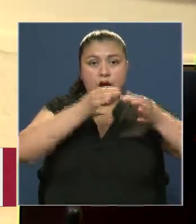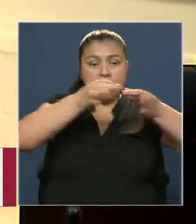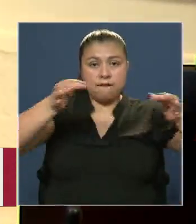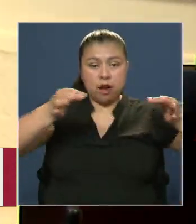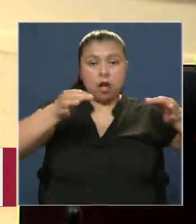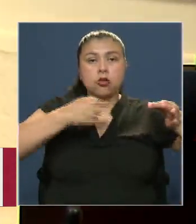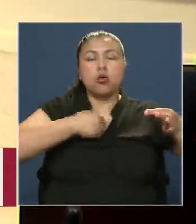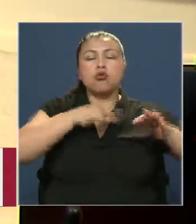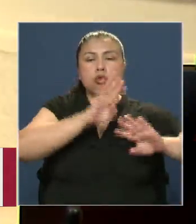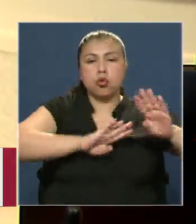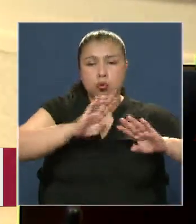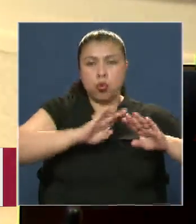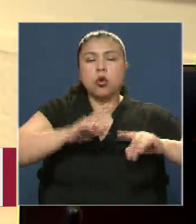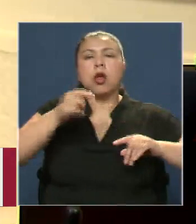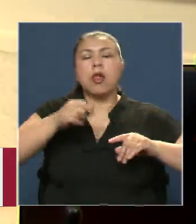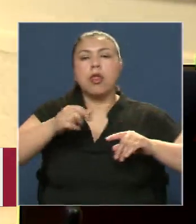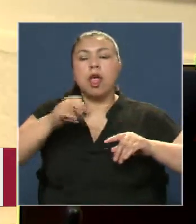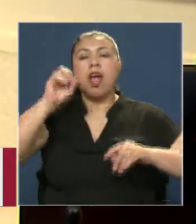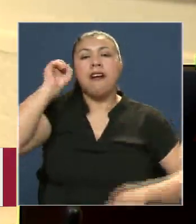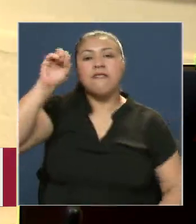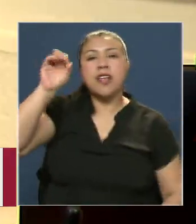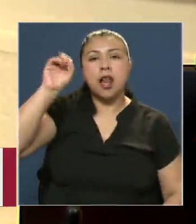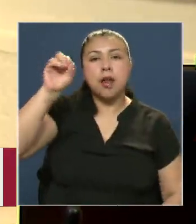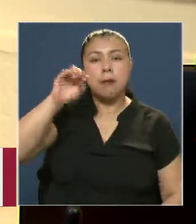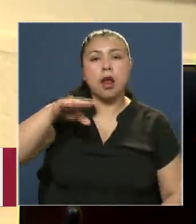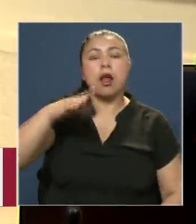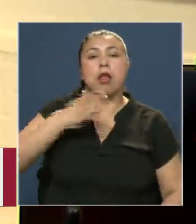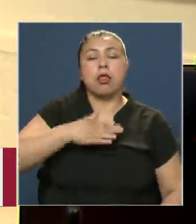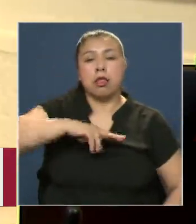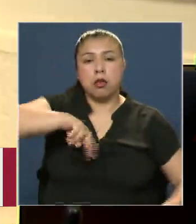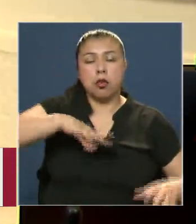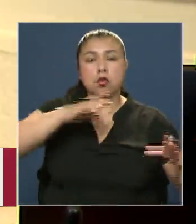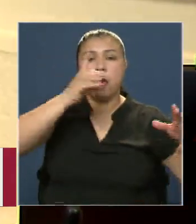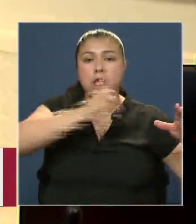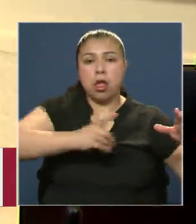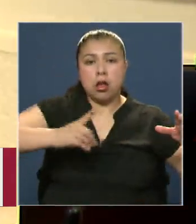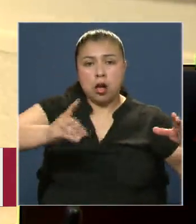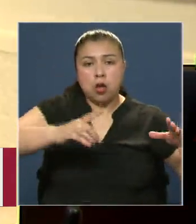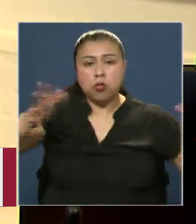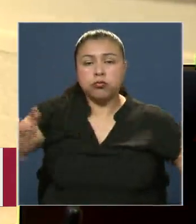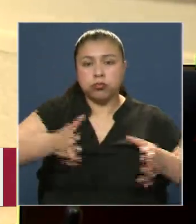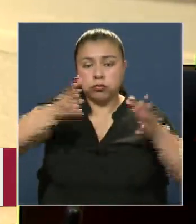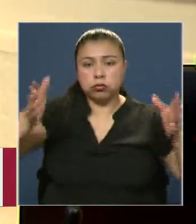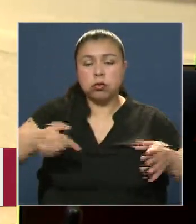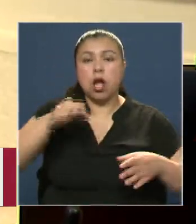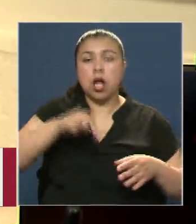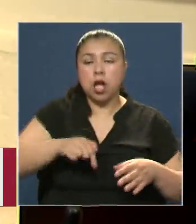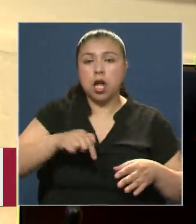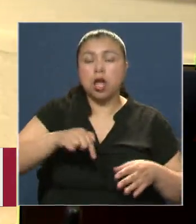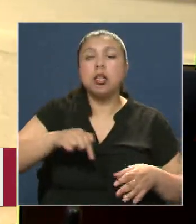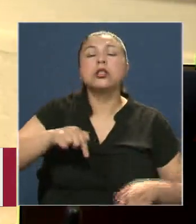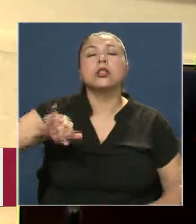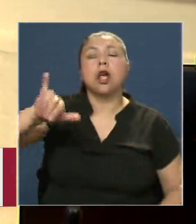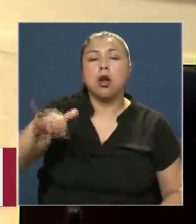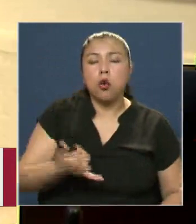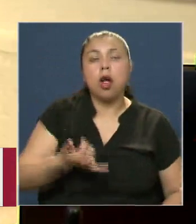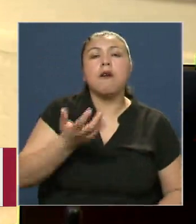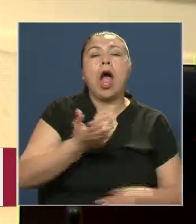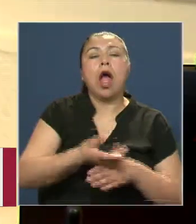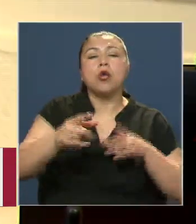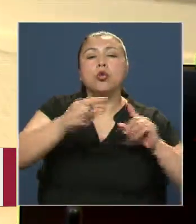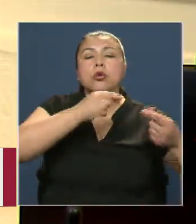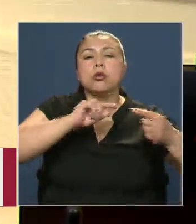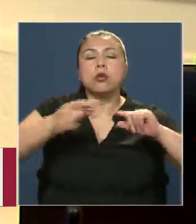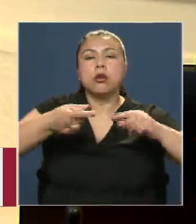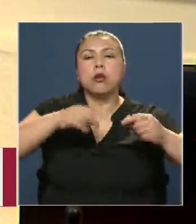a Mariela de Villa Alemana, de nuestro distrito, quienes se han organizado para impulsar este tema. Y este jueves, precisamente, tenemos el debate